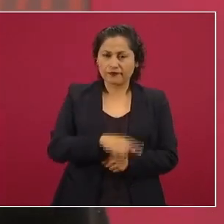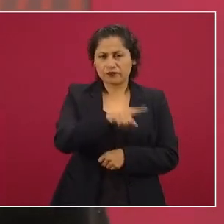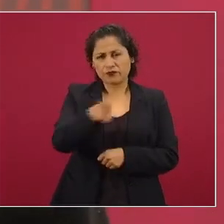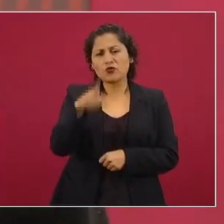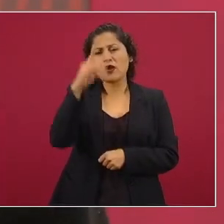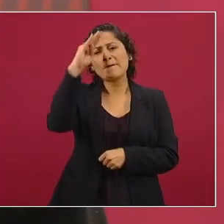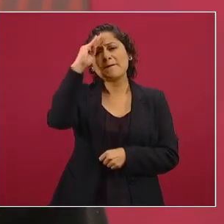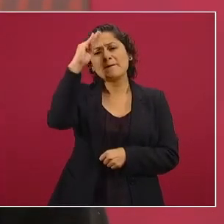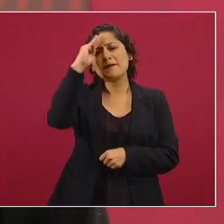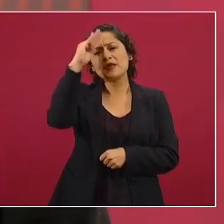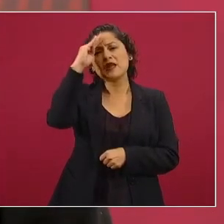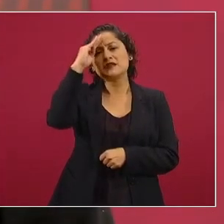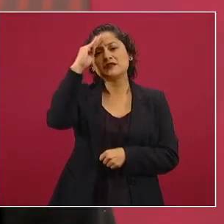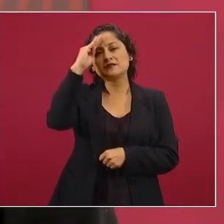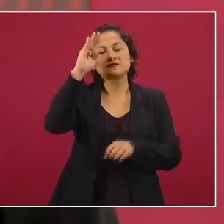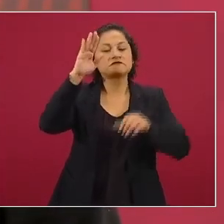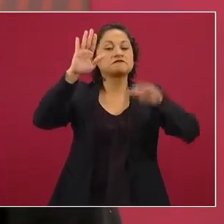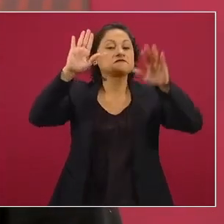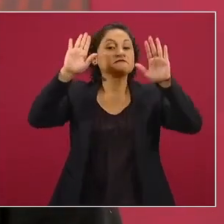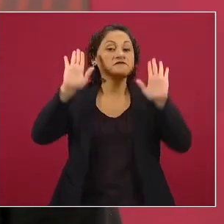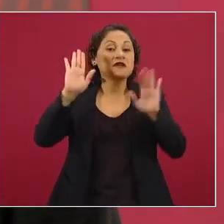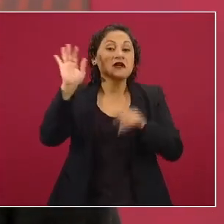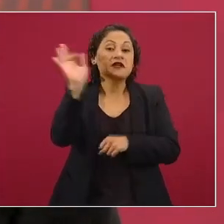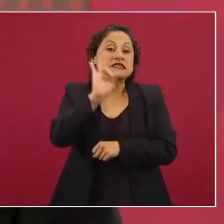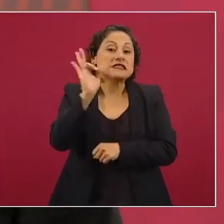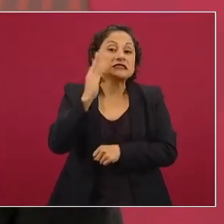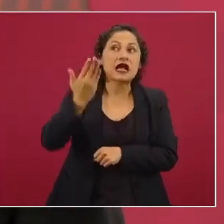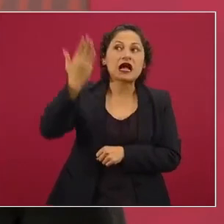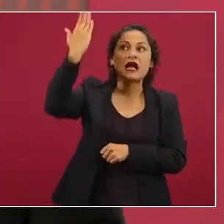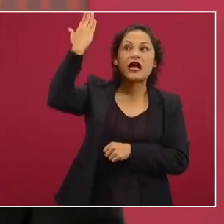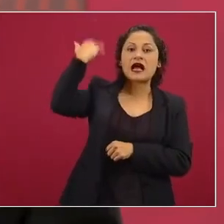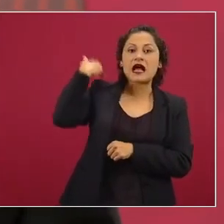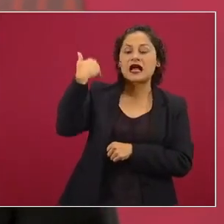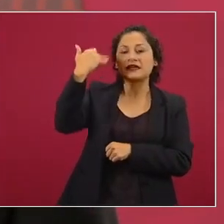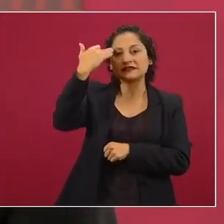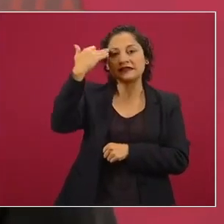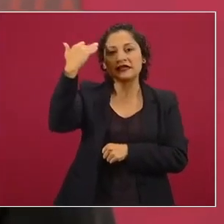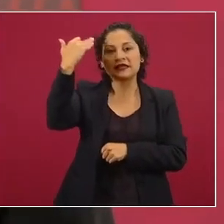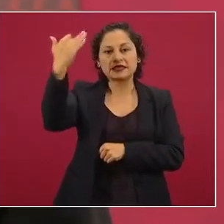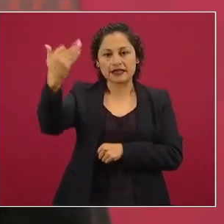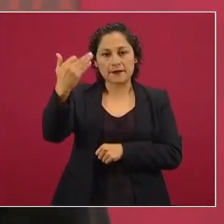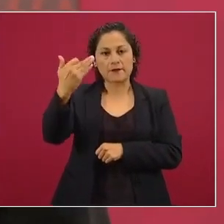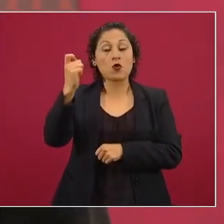si el presidente Madero hubiese podido tener